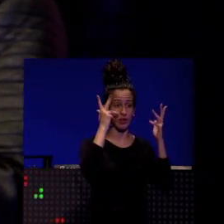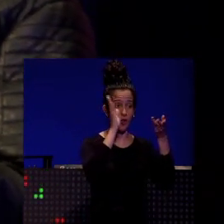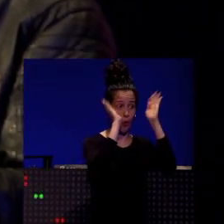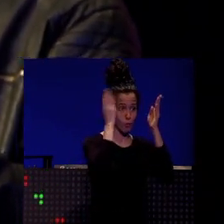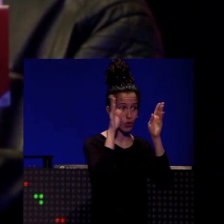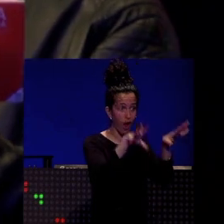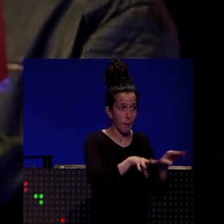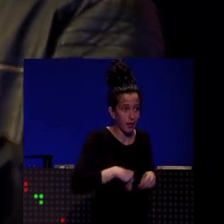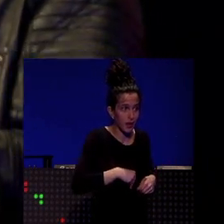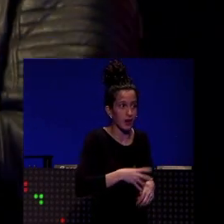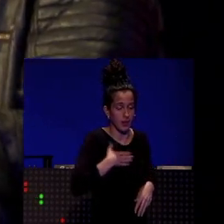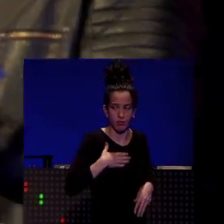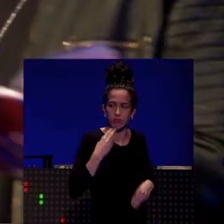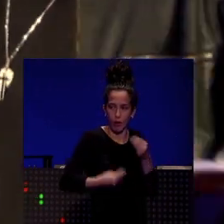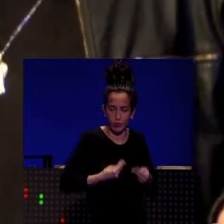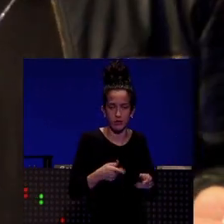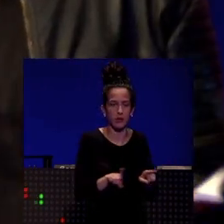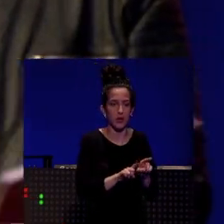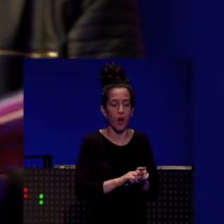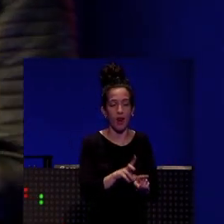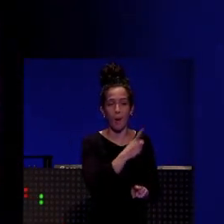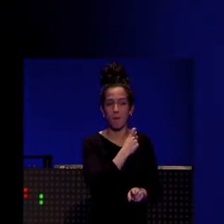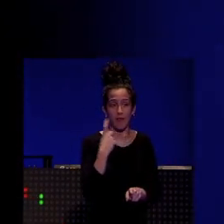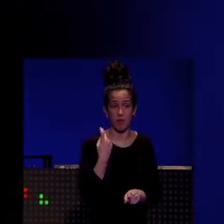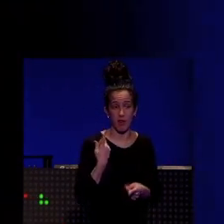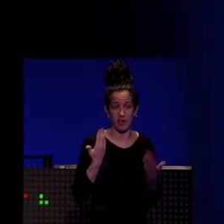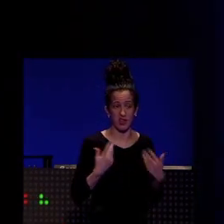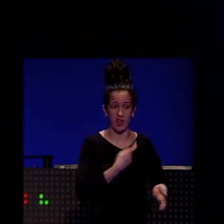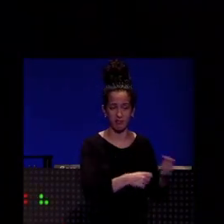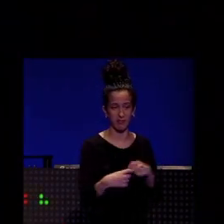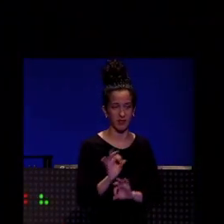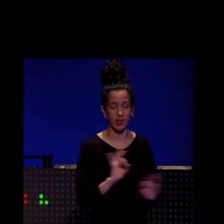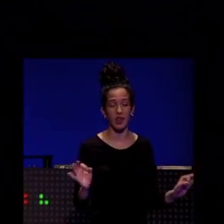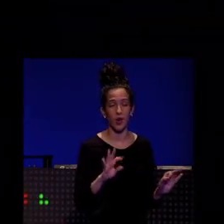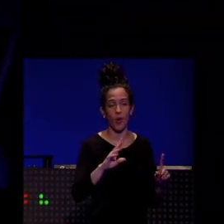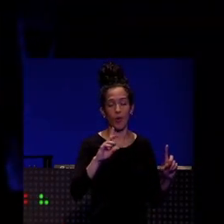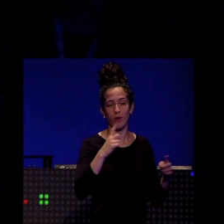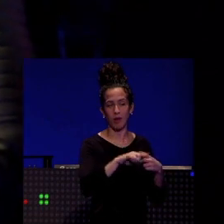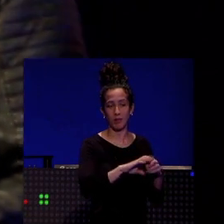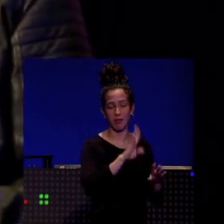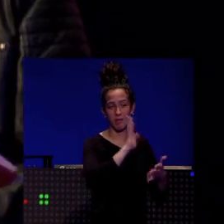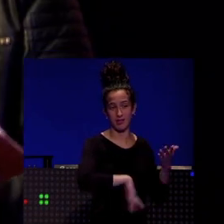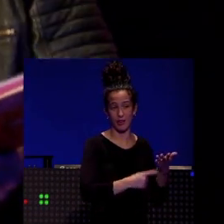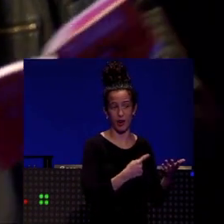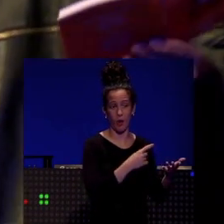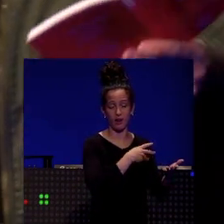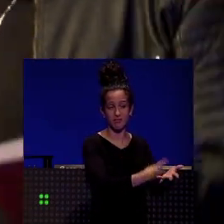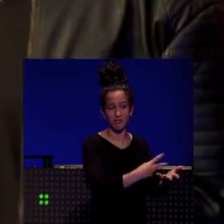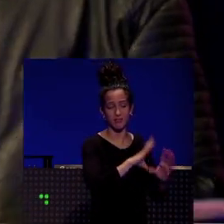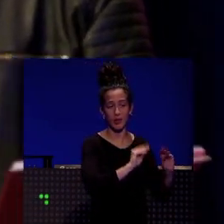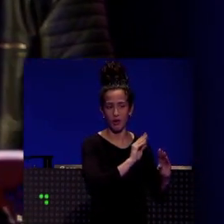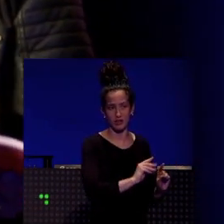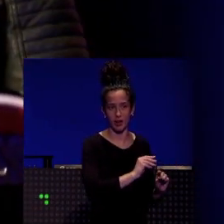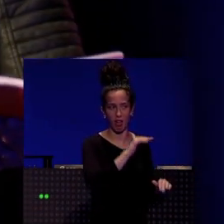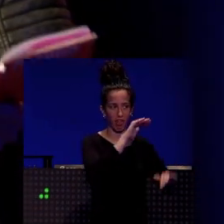tiene un perfume descatalogado una prima en barcelona- y el colesterol descompensado yo me preocupo cuando se va sola casa y no me